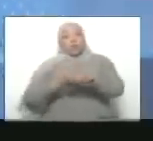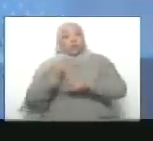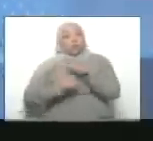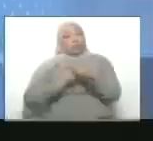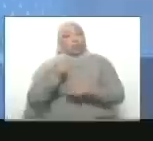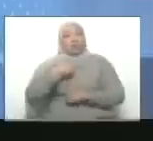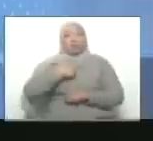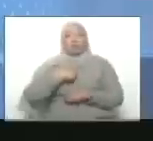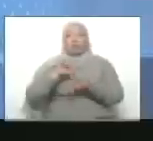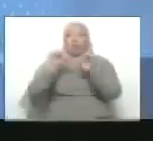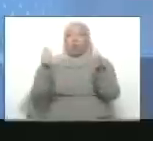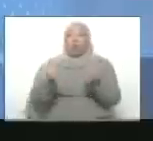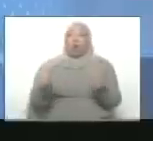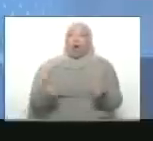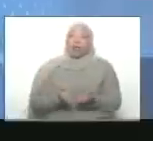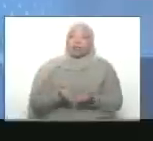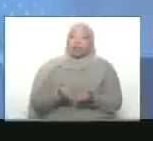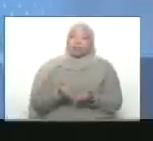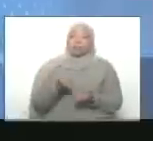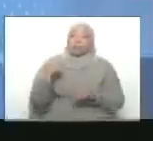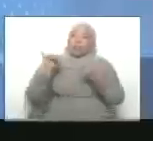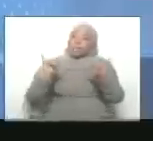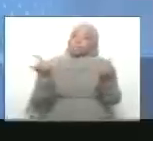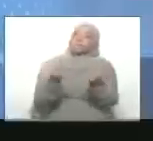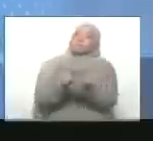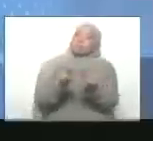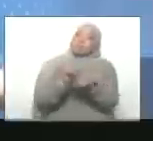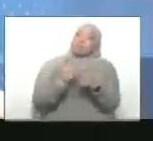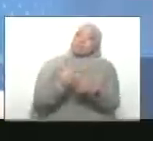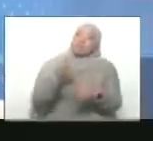parp con obra que cre